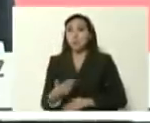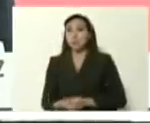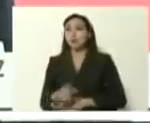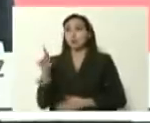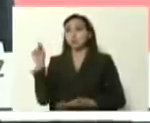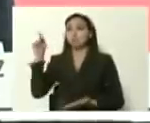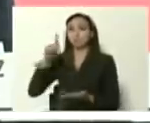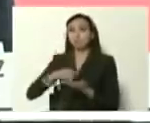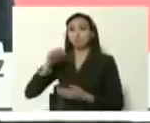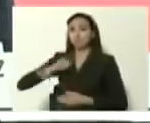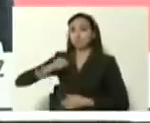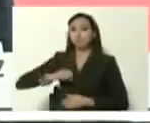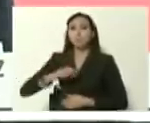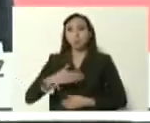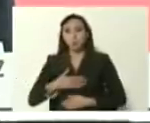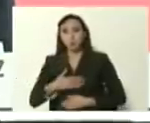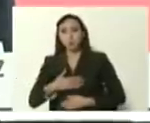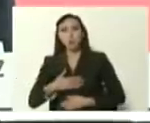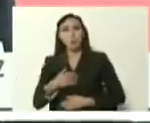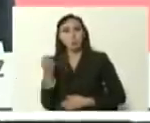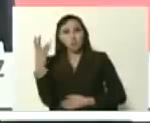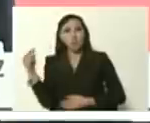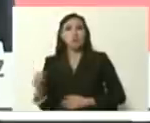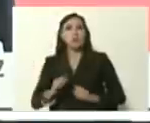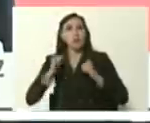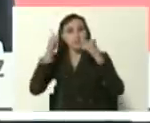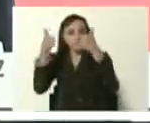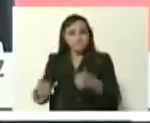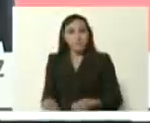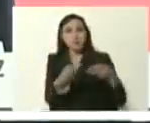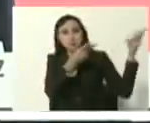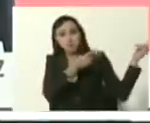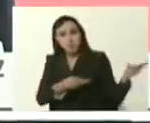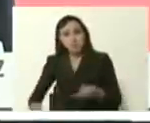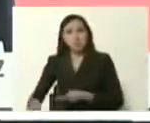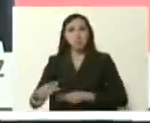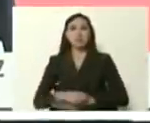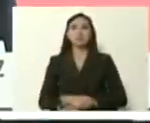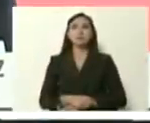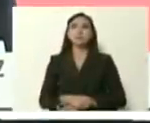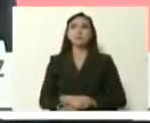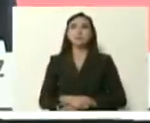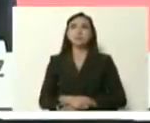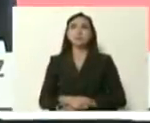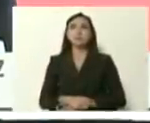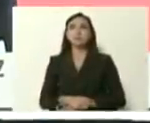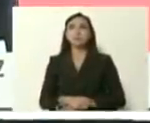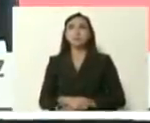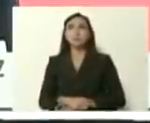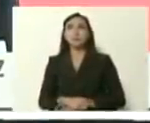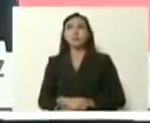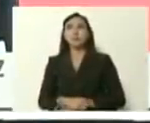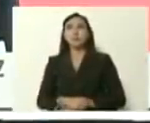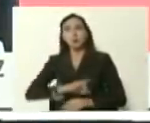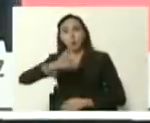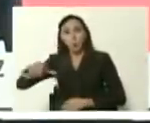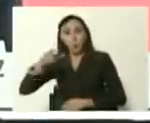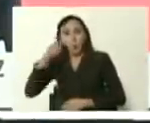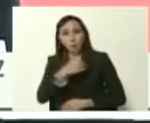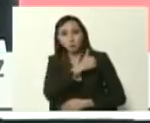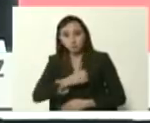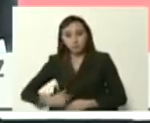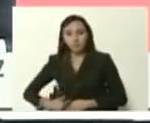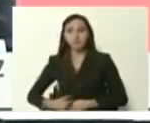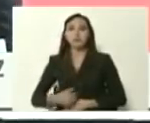hoy aquí, y yo con estas palabras ratifico la bienvenida que da nuestro querido presidente de la Asamblea Nacional, Jorge Rodríguez Gómez. Muchas